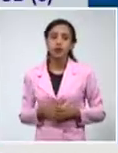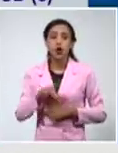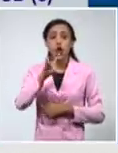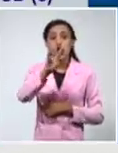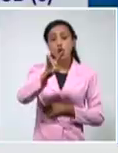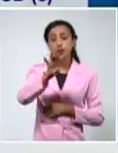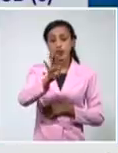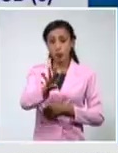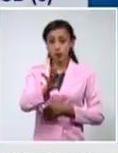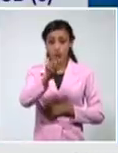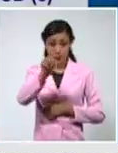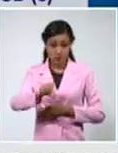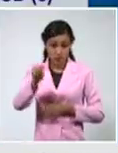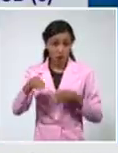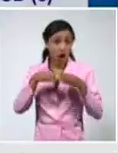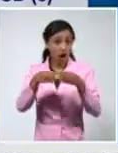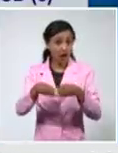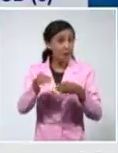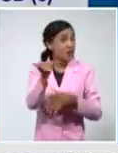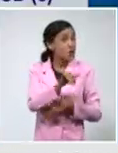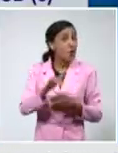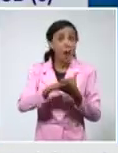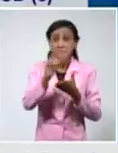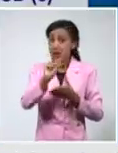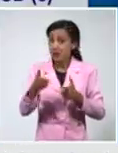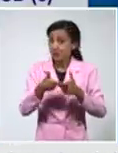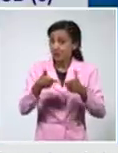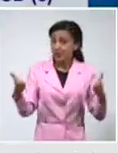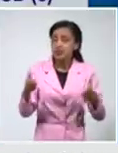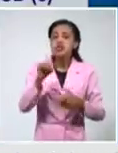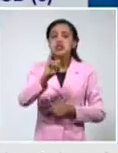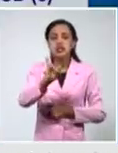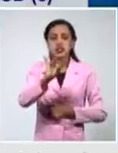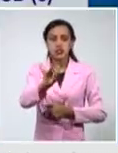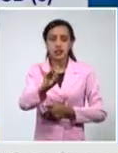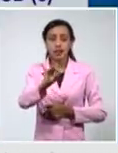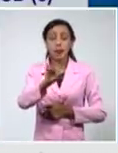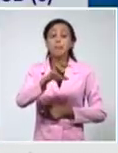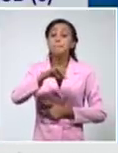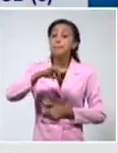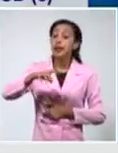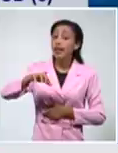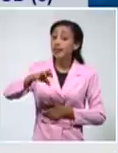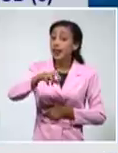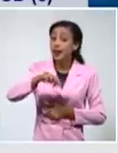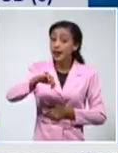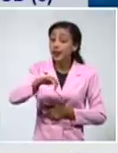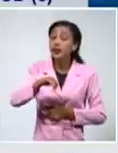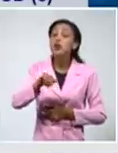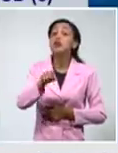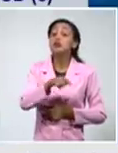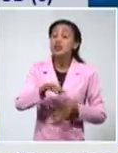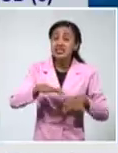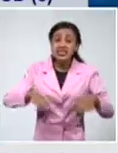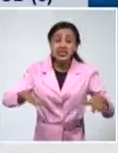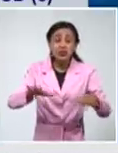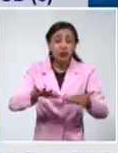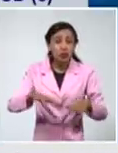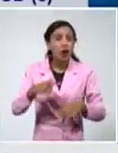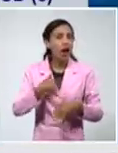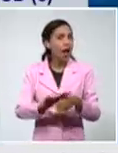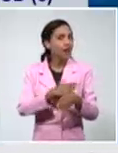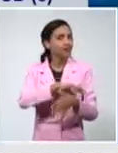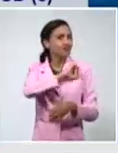94, igual que Mayabeque, 67, y Pinar del Río, para el comportamiento que había logrado el